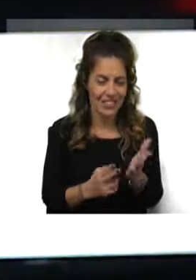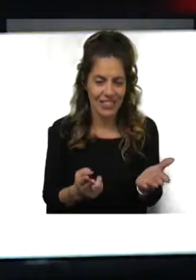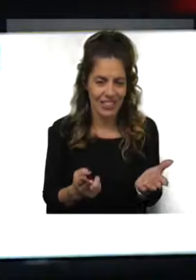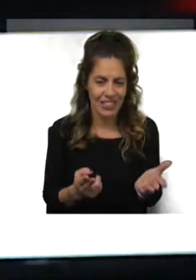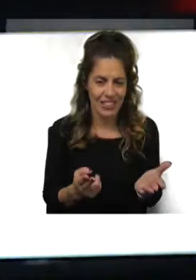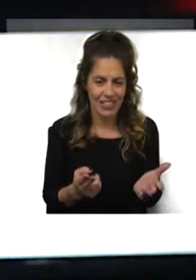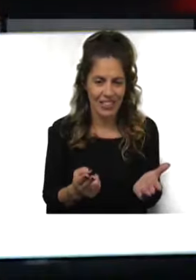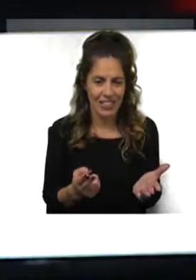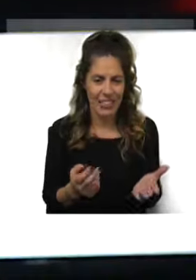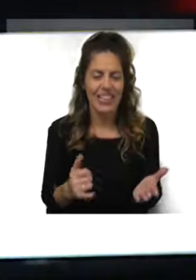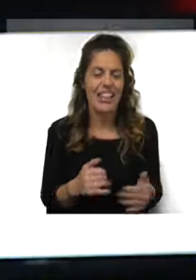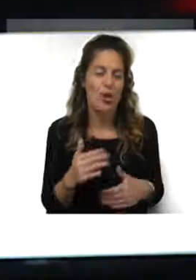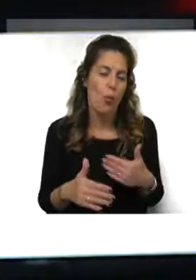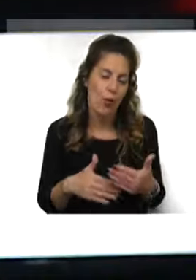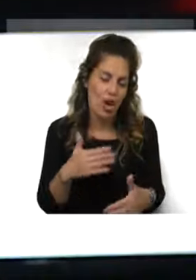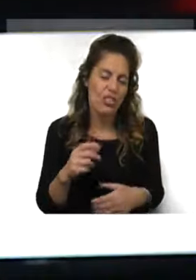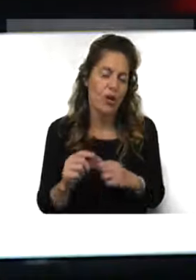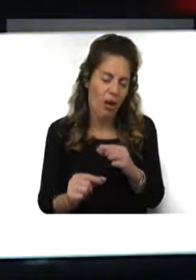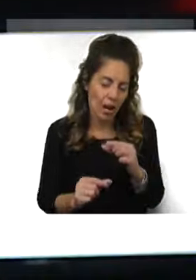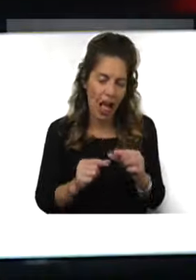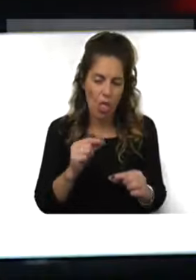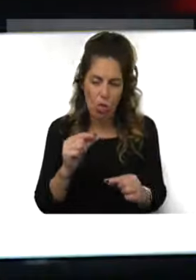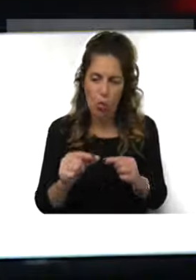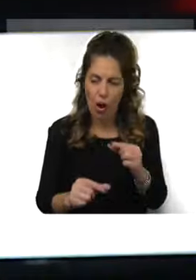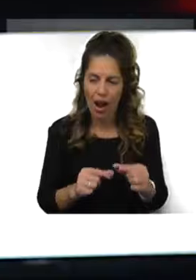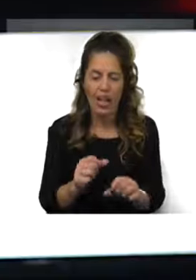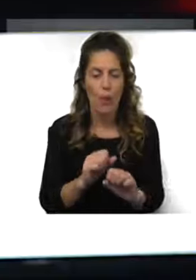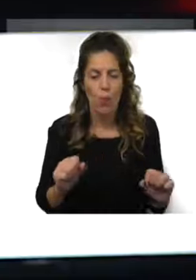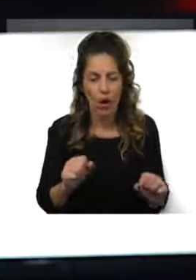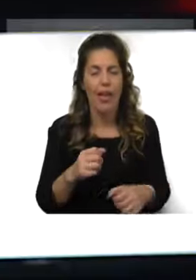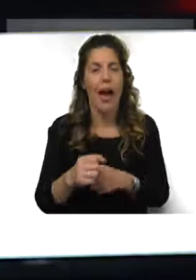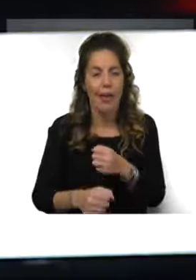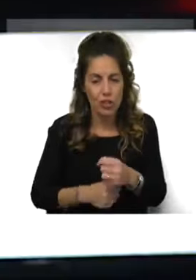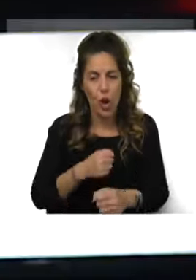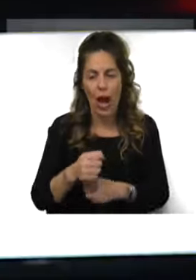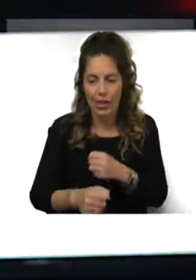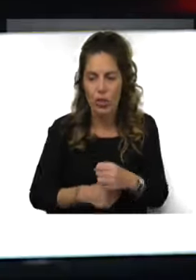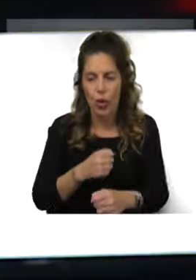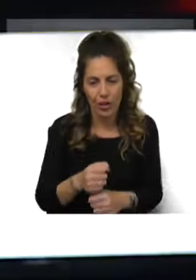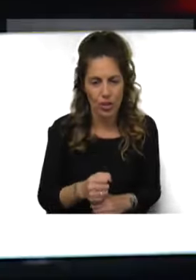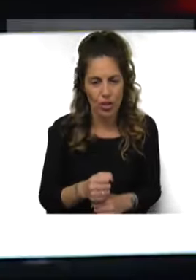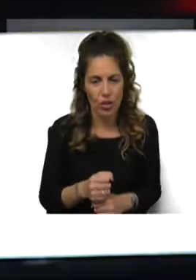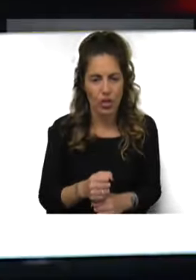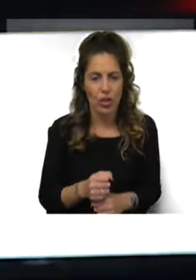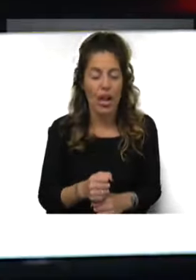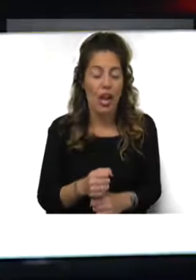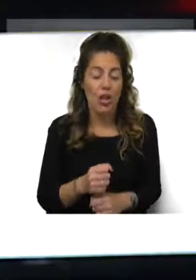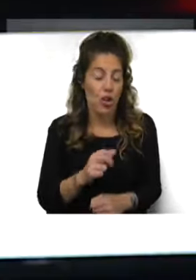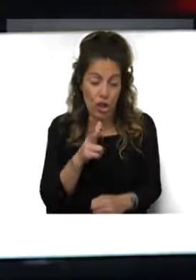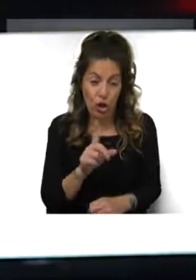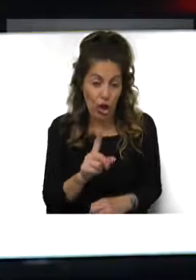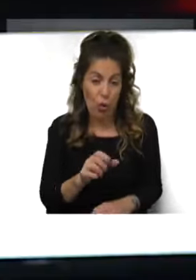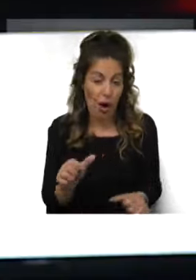bueno Tiene que ser un proceso gradual este que puede llevar varias décadas eh que no digo de que no haya que hacerlo